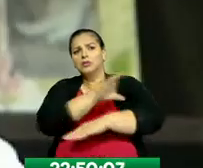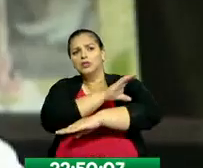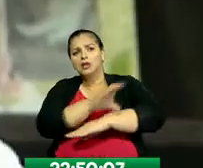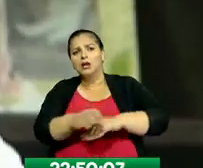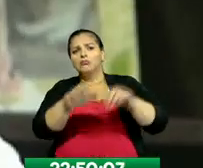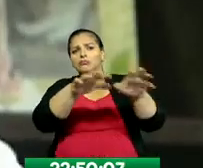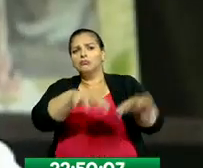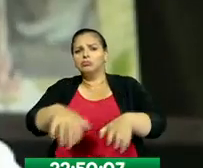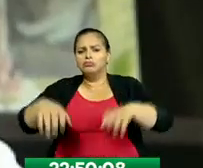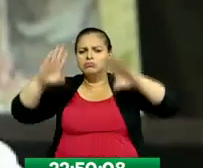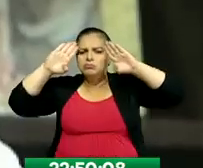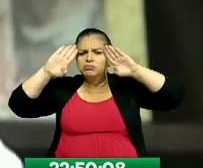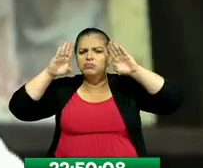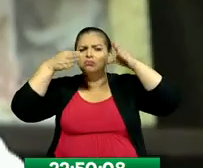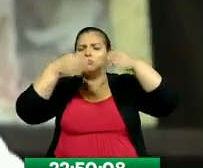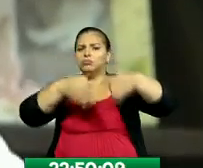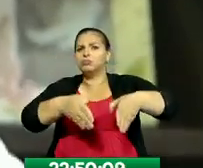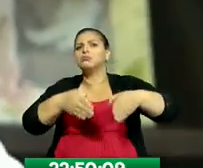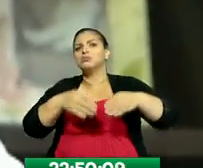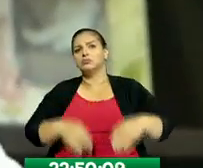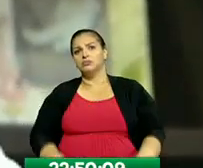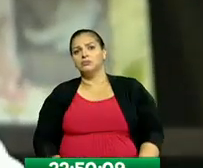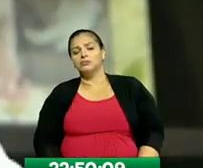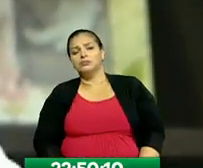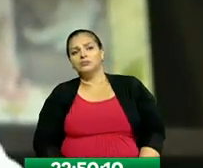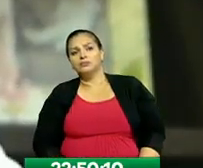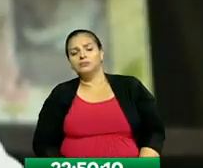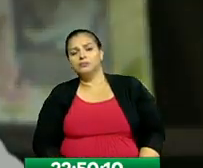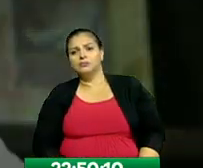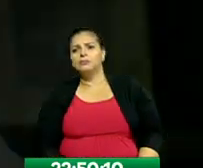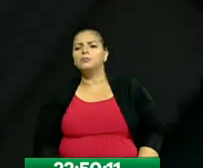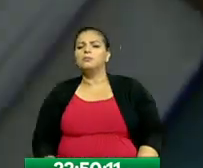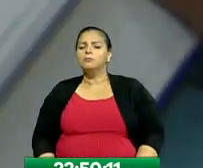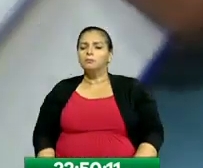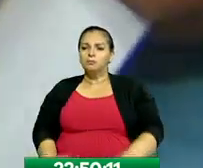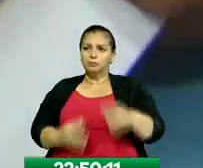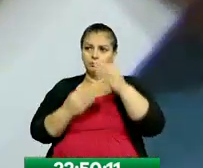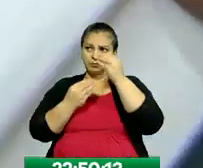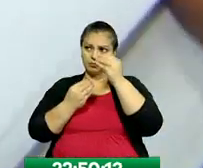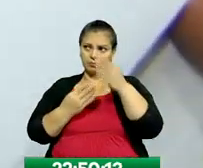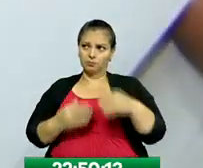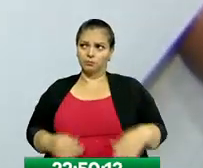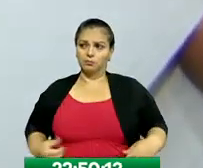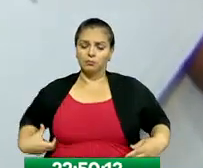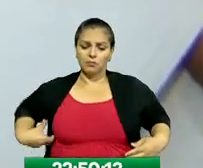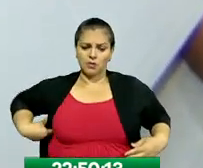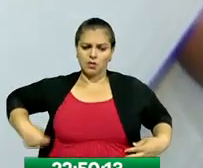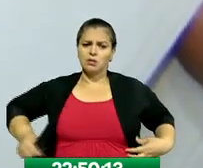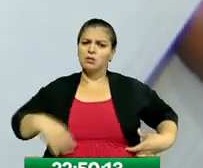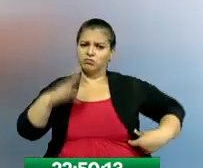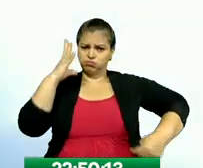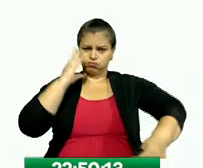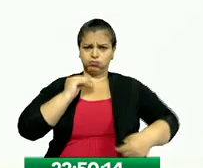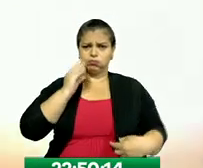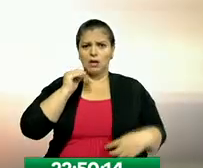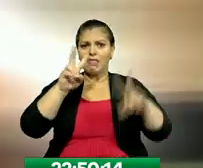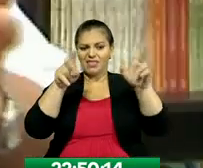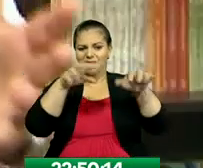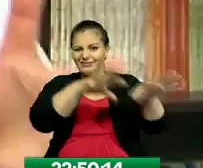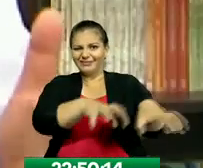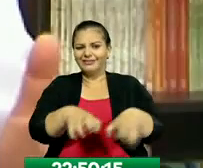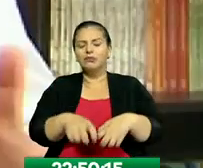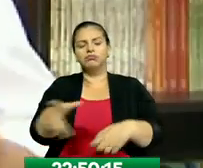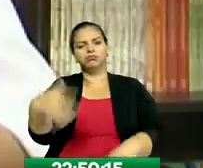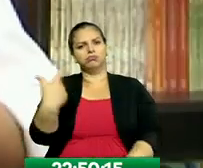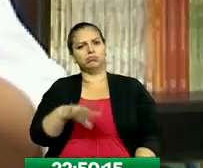pues considera que ha permanecido abandonado, asegurando además que tiene el conocimiento y la experiencia. Lo que hay